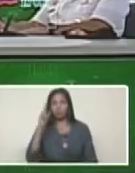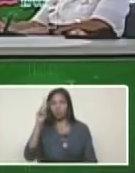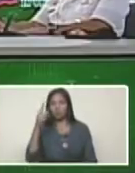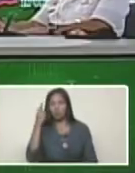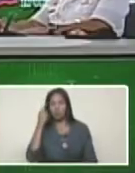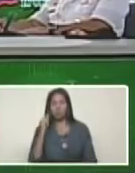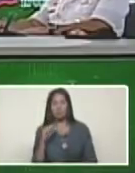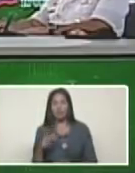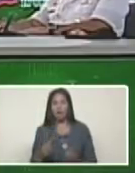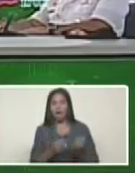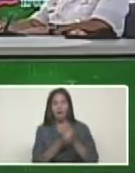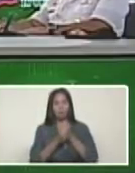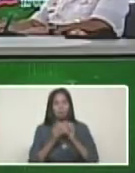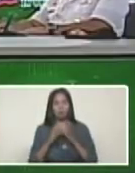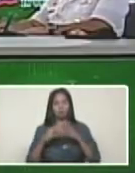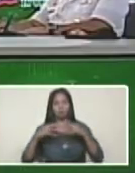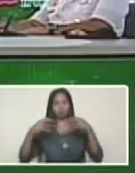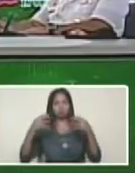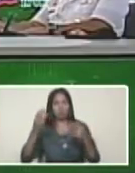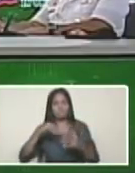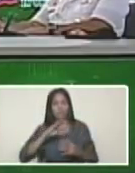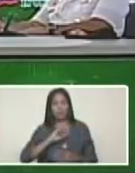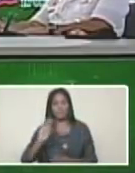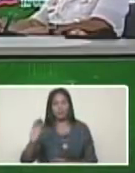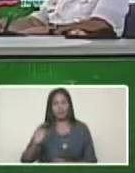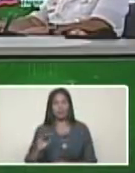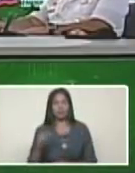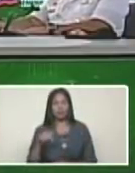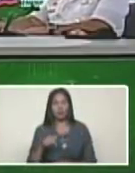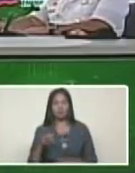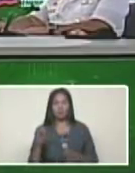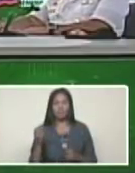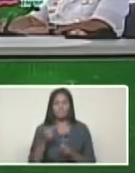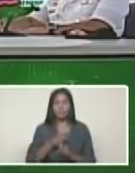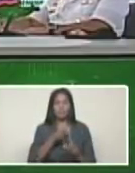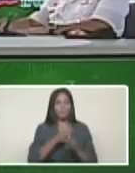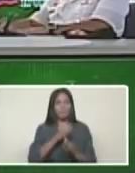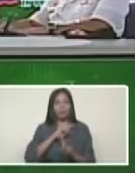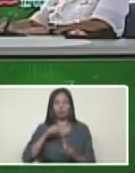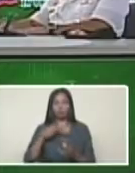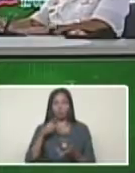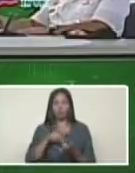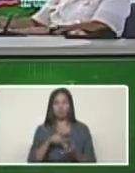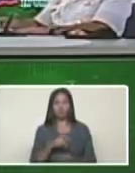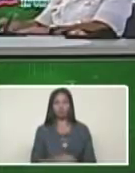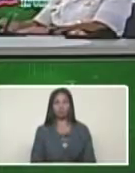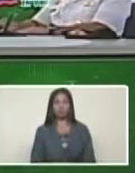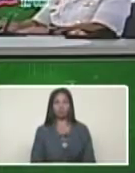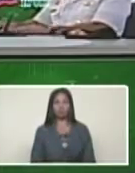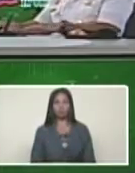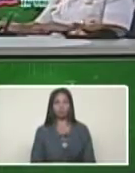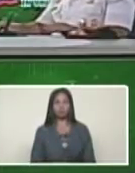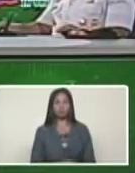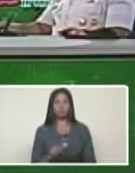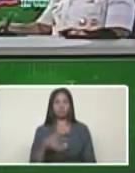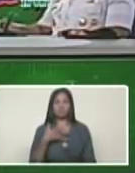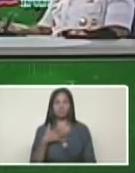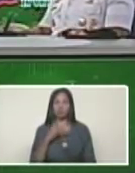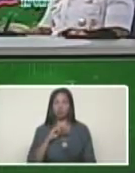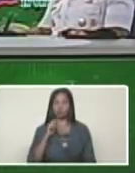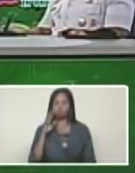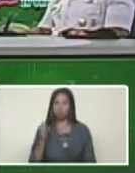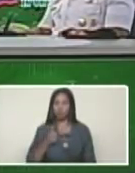amor crece por nuestro país. En esta inmensa batalla en que estamos. En ese sentido yo quiero aprovechar